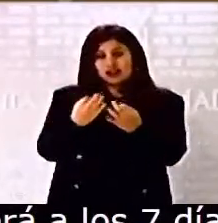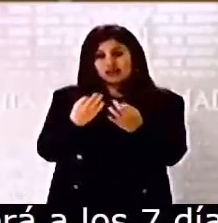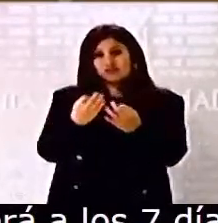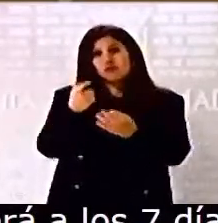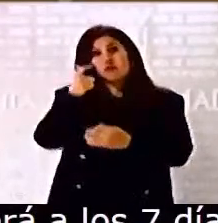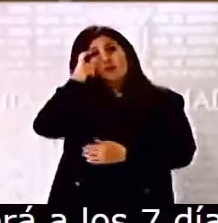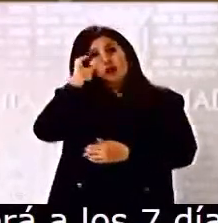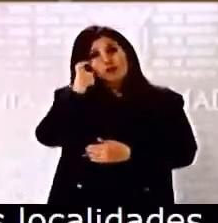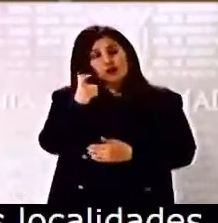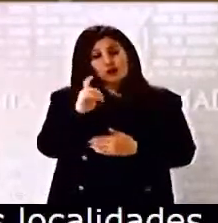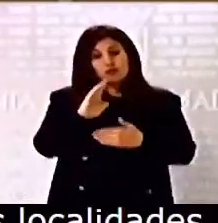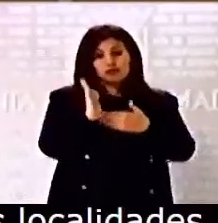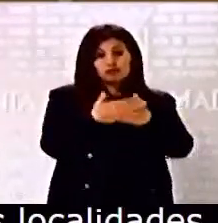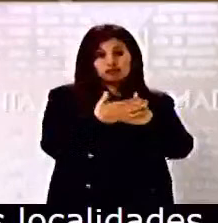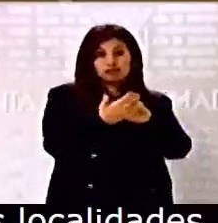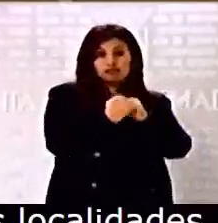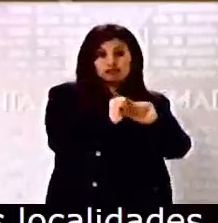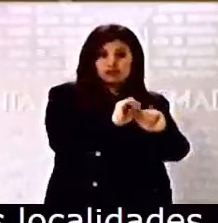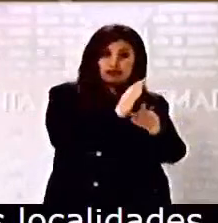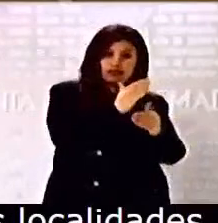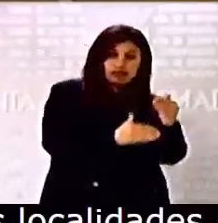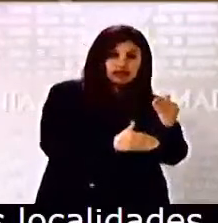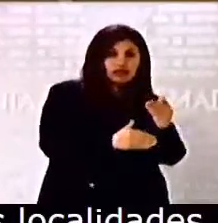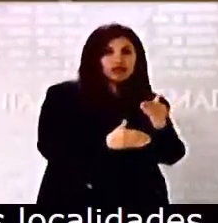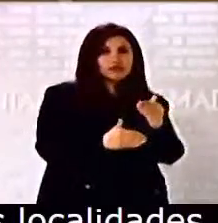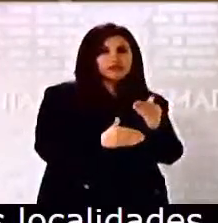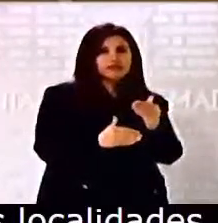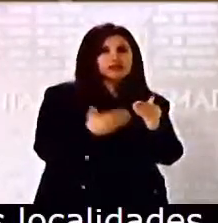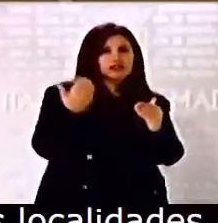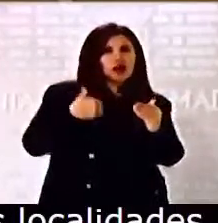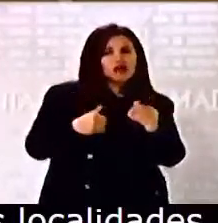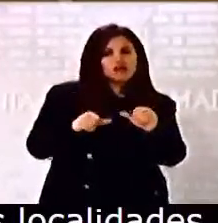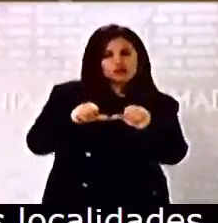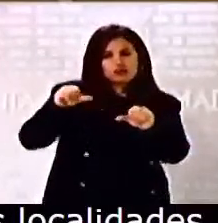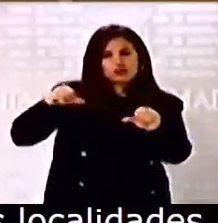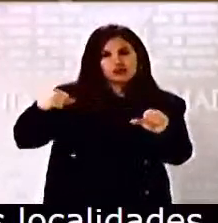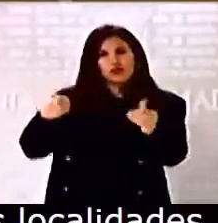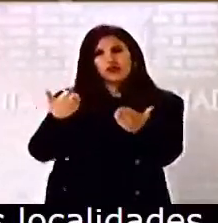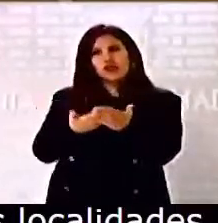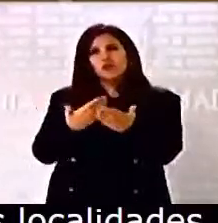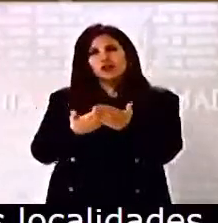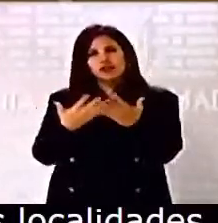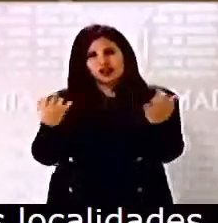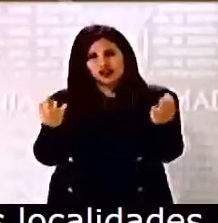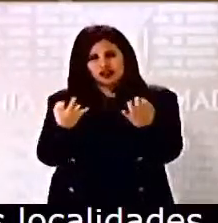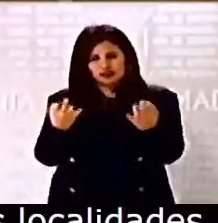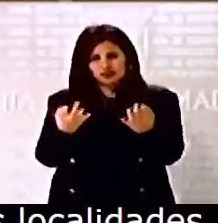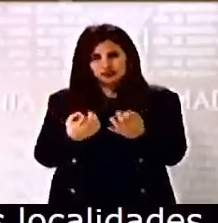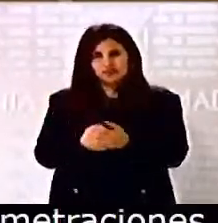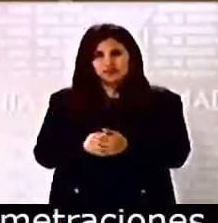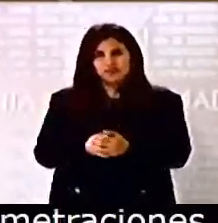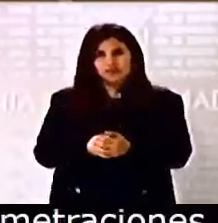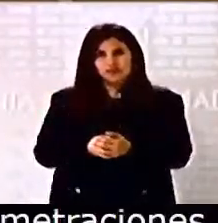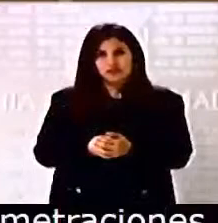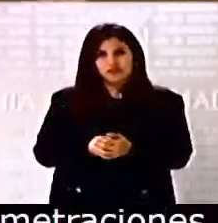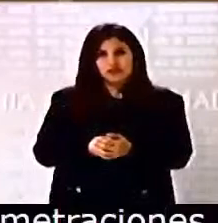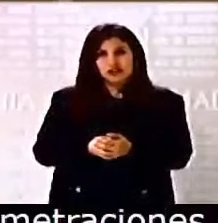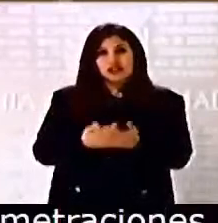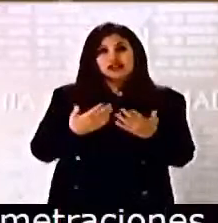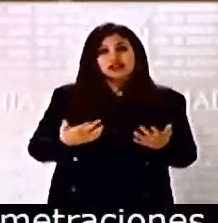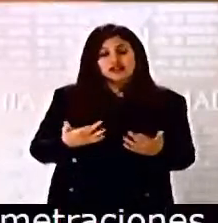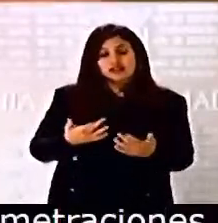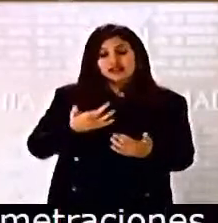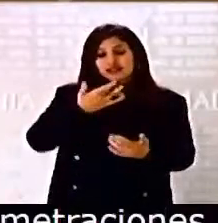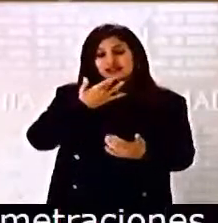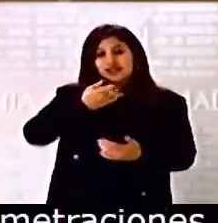las últimas perimetraciones lo que nos están demostrando es que es más fácil que podamos levantar el